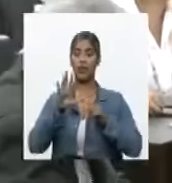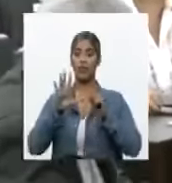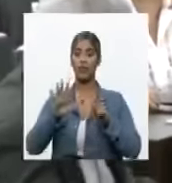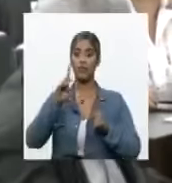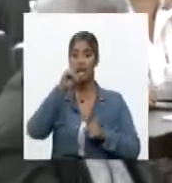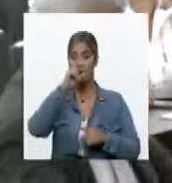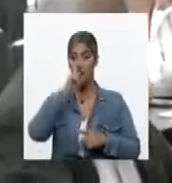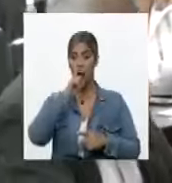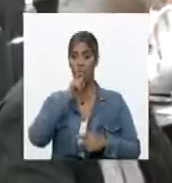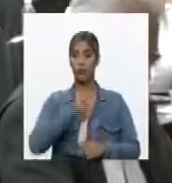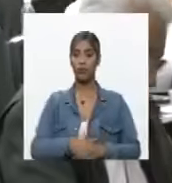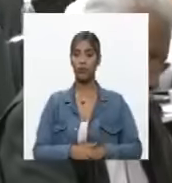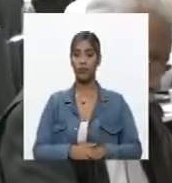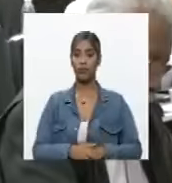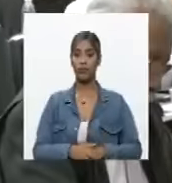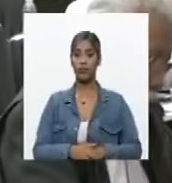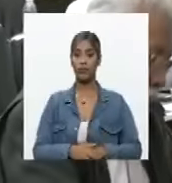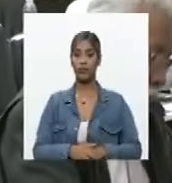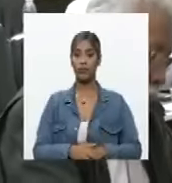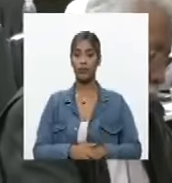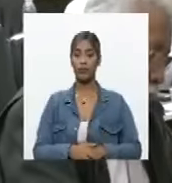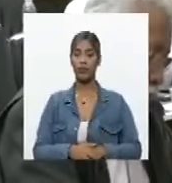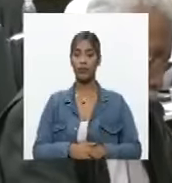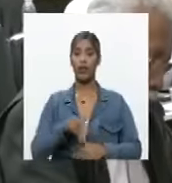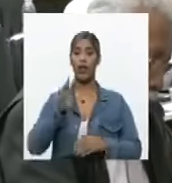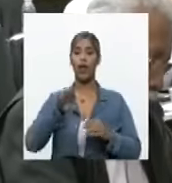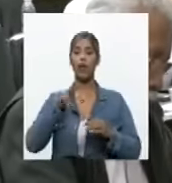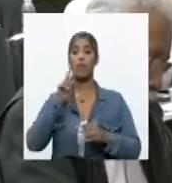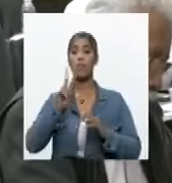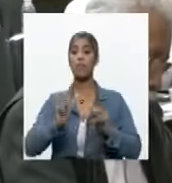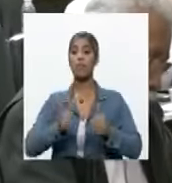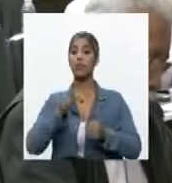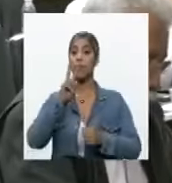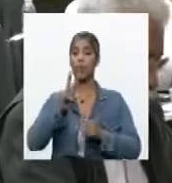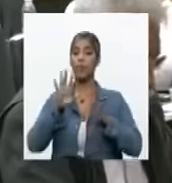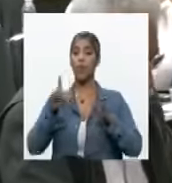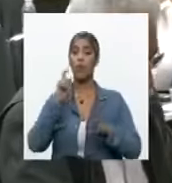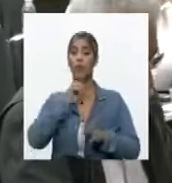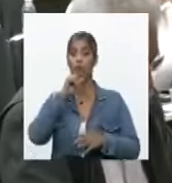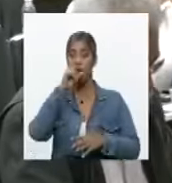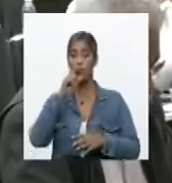años del 29 de